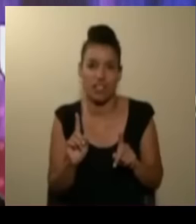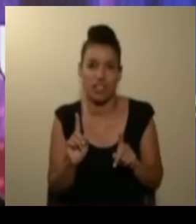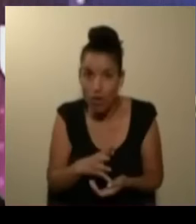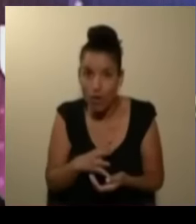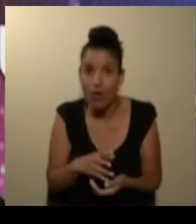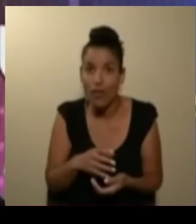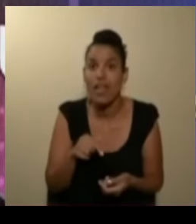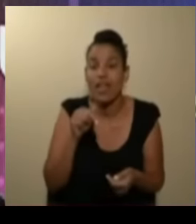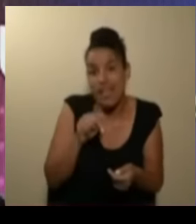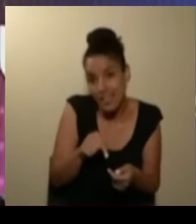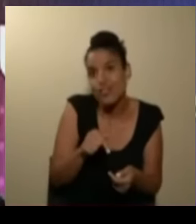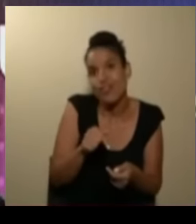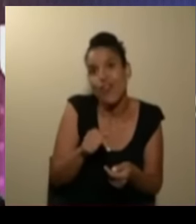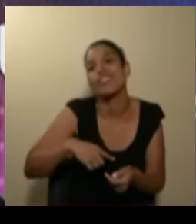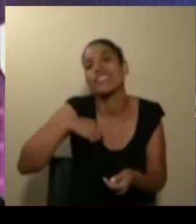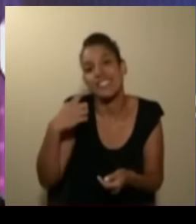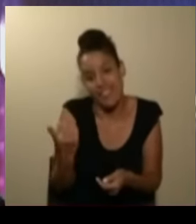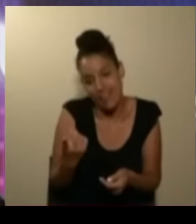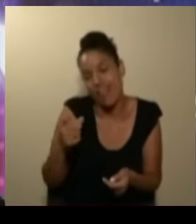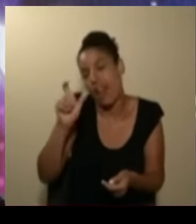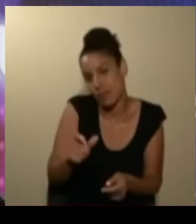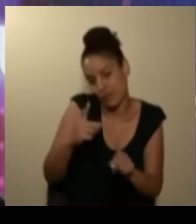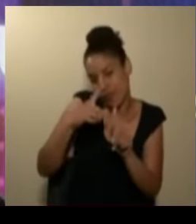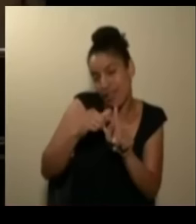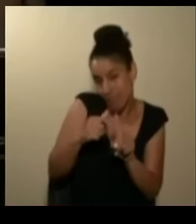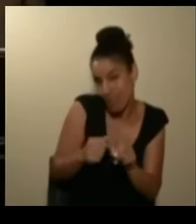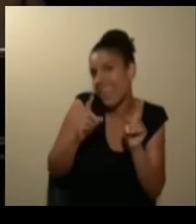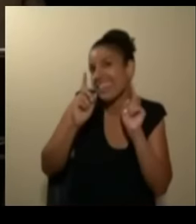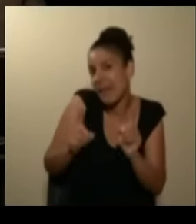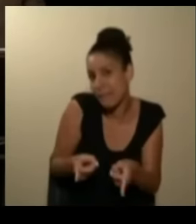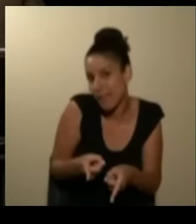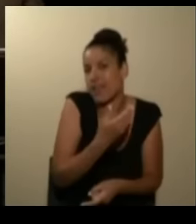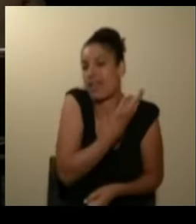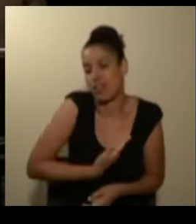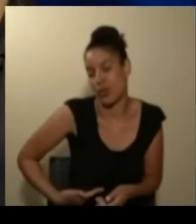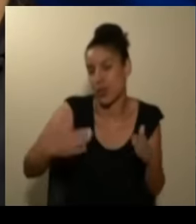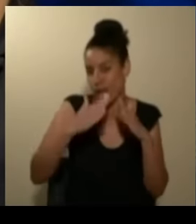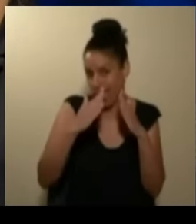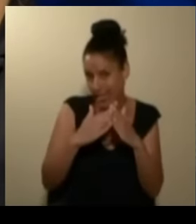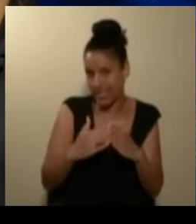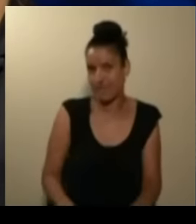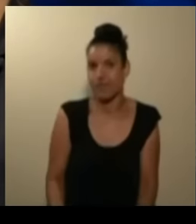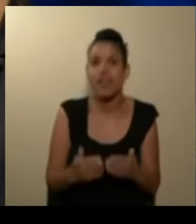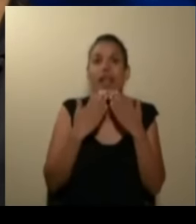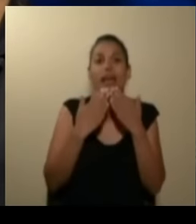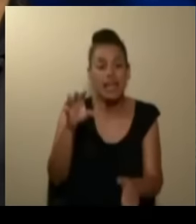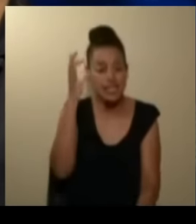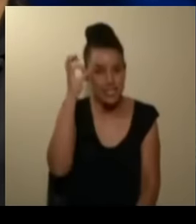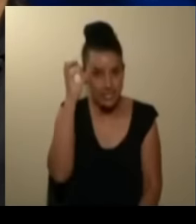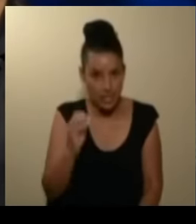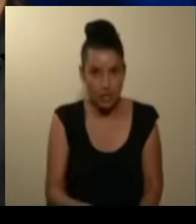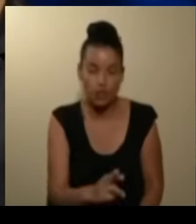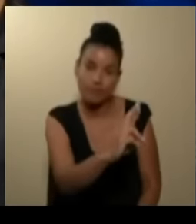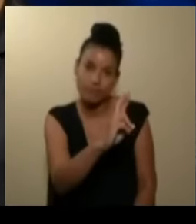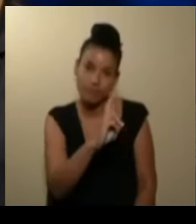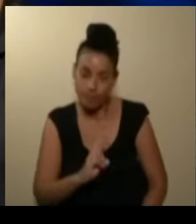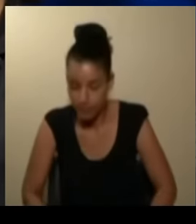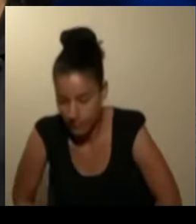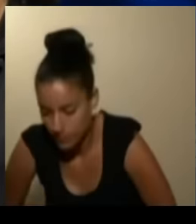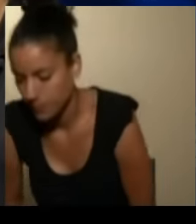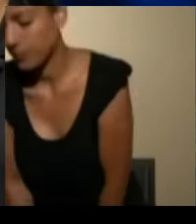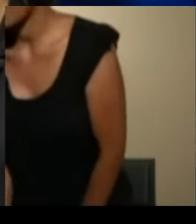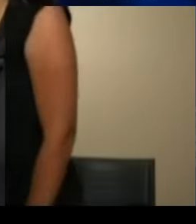va a servir al inquilino y sin duda es lo que más le sirve al propietario. Gracias, senador Vergara. Bueno, tiene sus